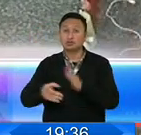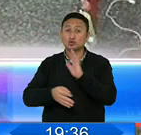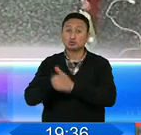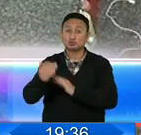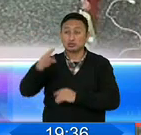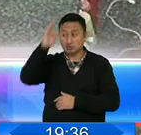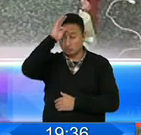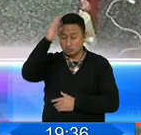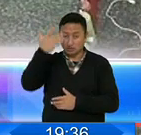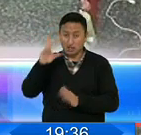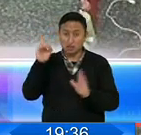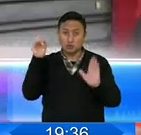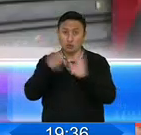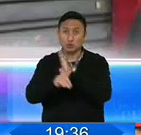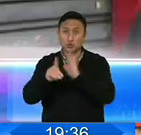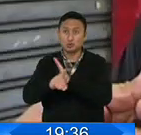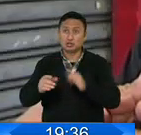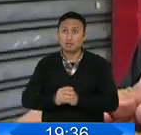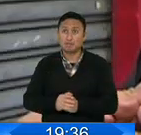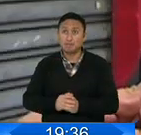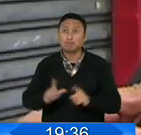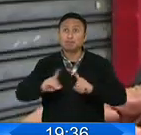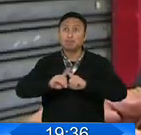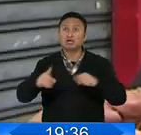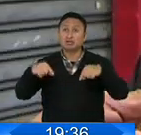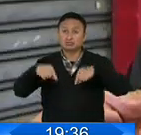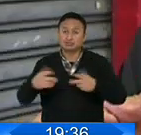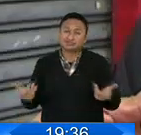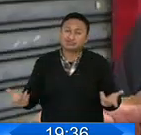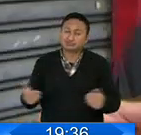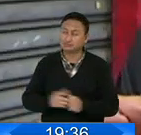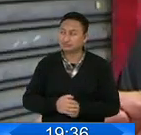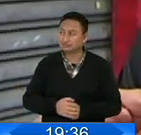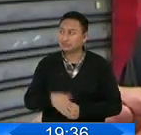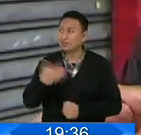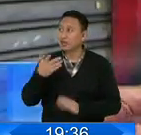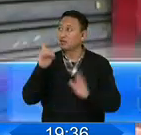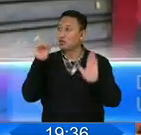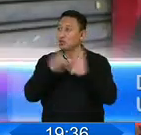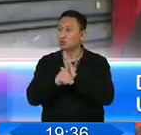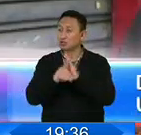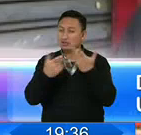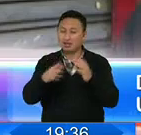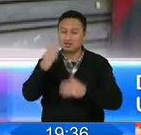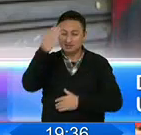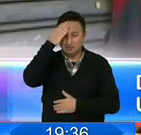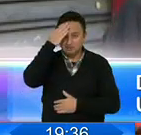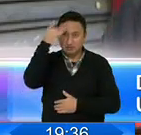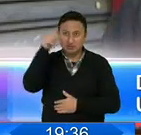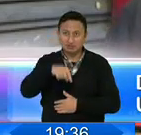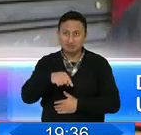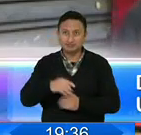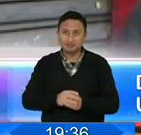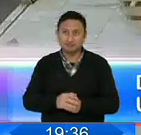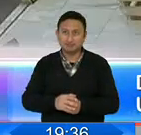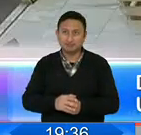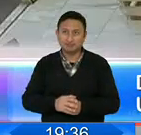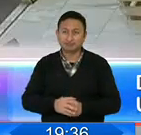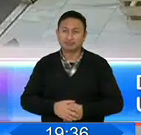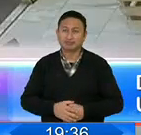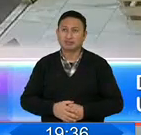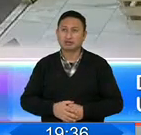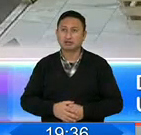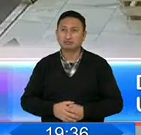denuncia respectiva sobre el caso. Pero en realidad no pasa nada con la denuncia, porque solo tengo los videos que me quedan de recuerdo nada más.